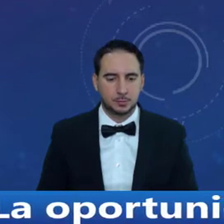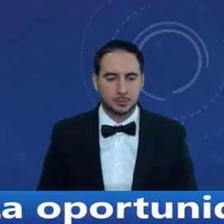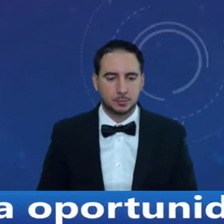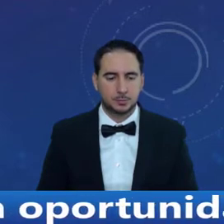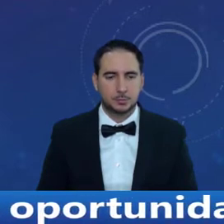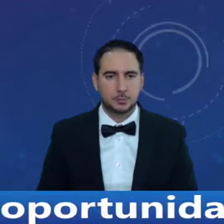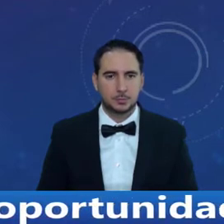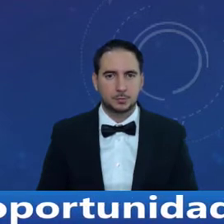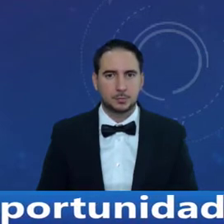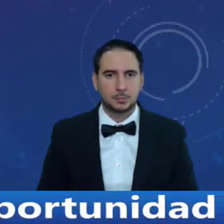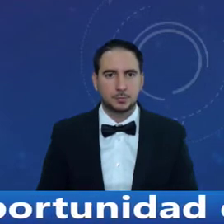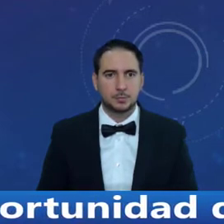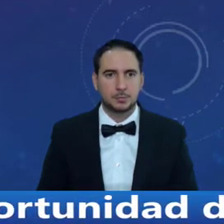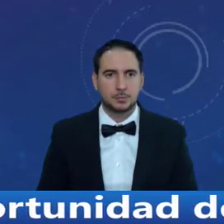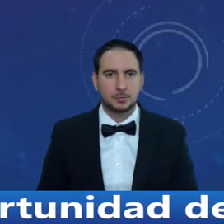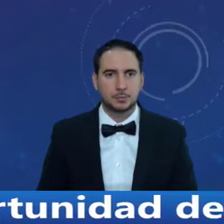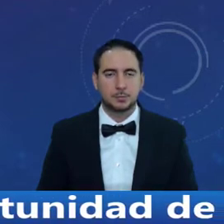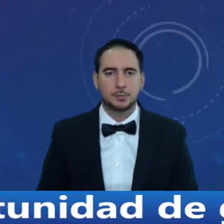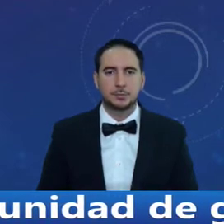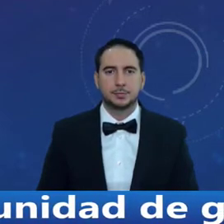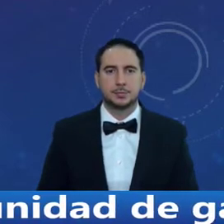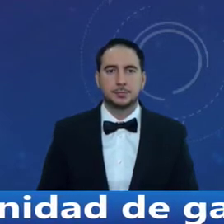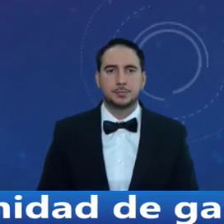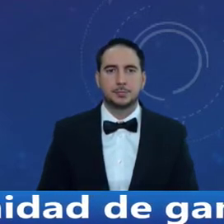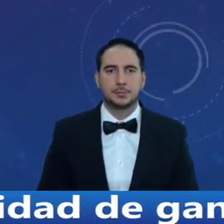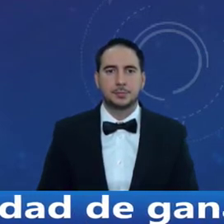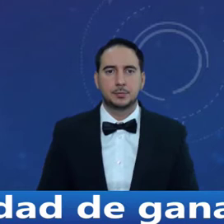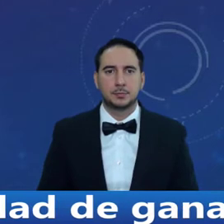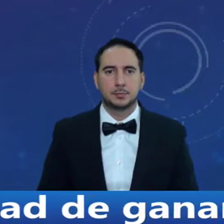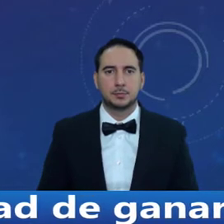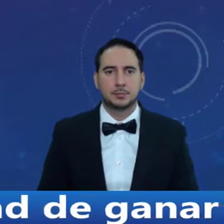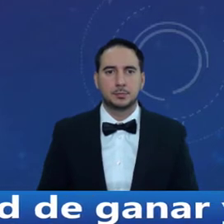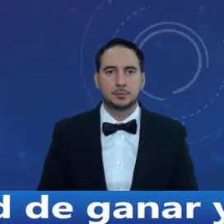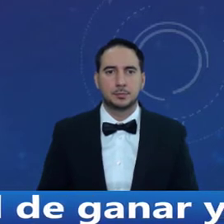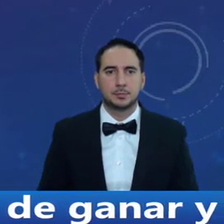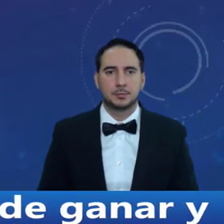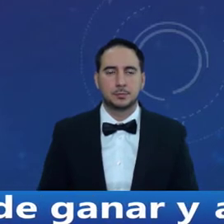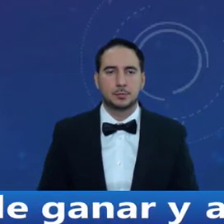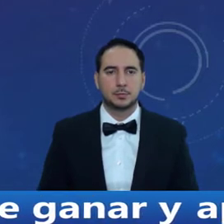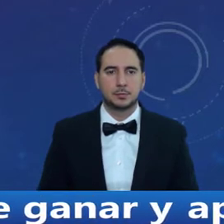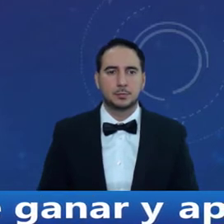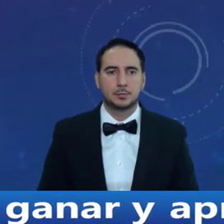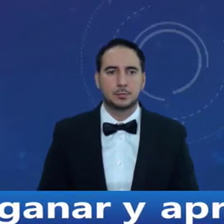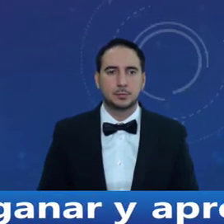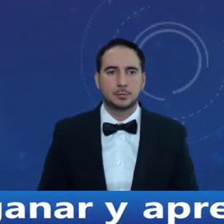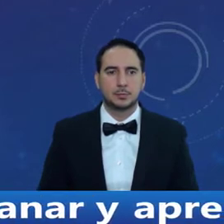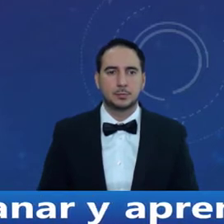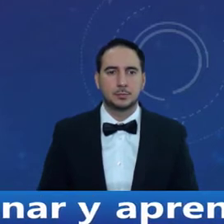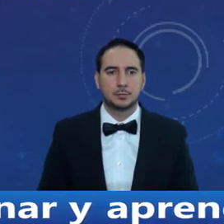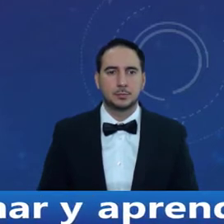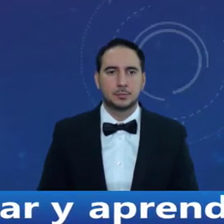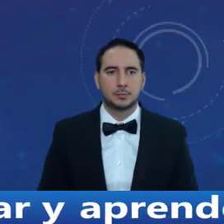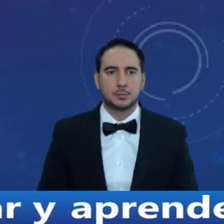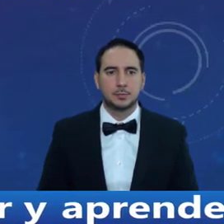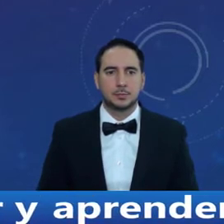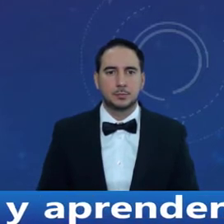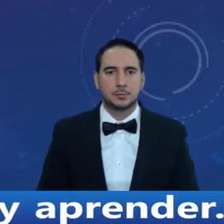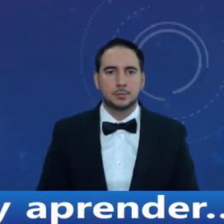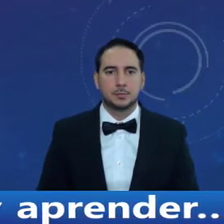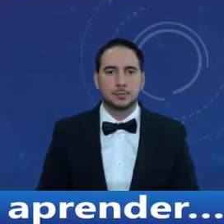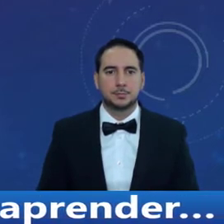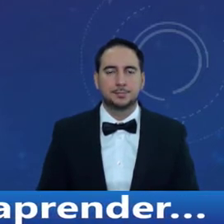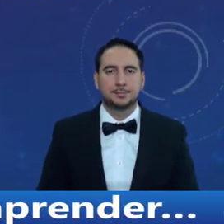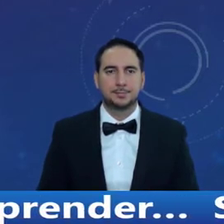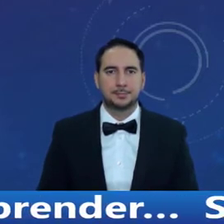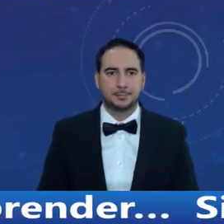más difícil de hacer la clase real estate o con una licencia real estate es el examen. Hay que estudiar mucho para